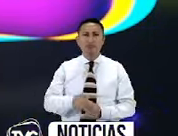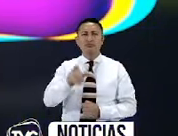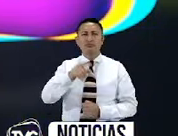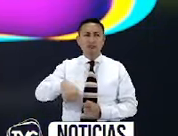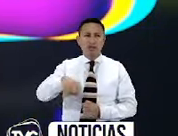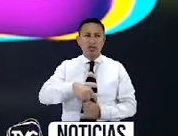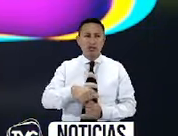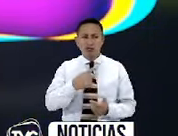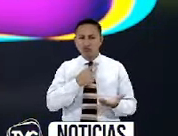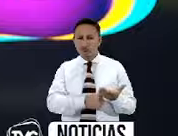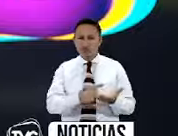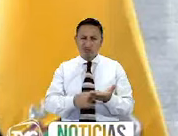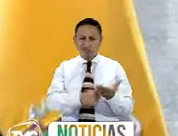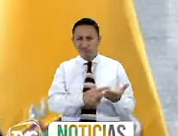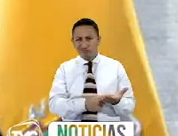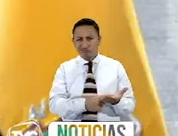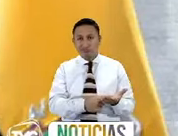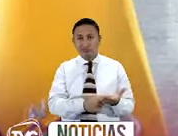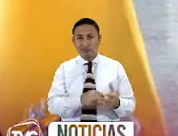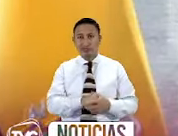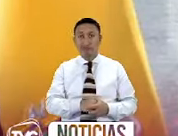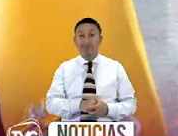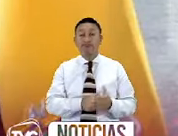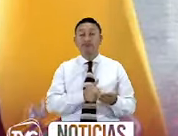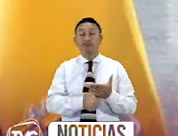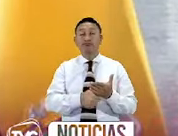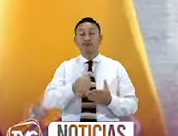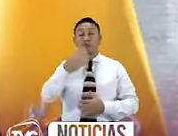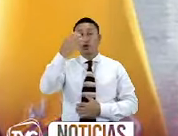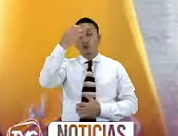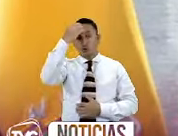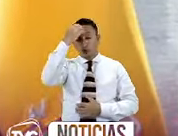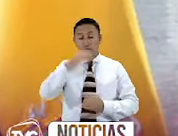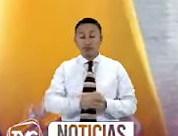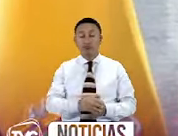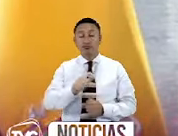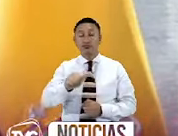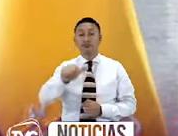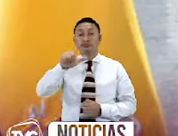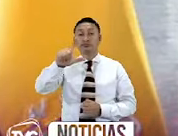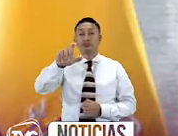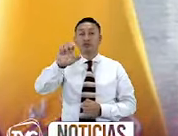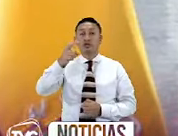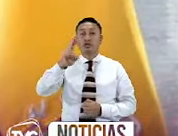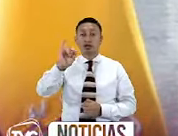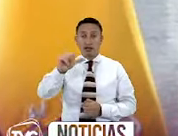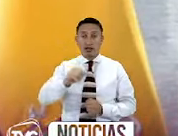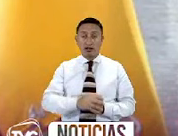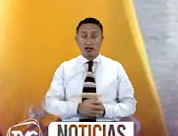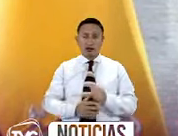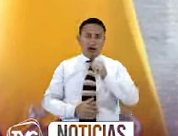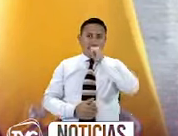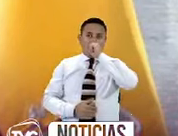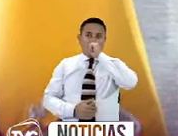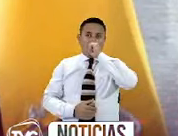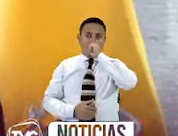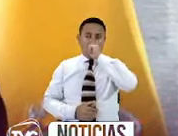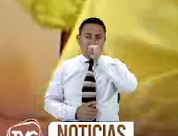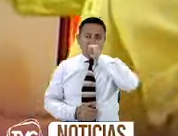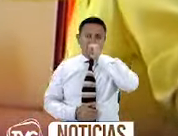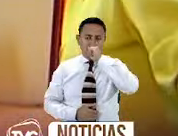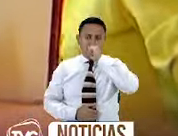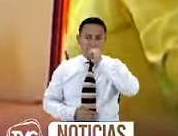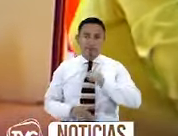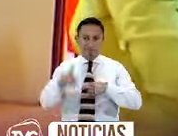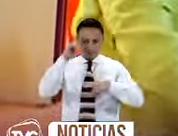educativo. La ministra de Educación, Alegría Crespo, anunció hace poco la derogatoria del Acuerdo 063A, con el que